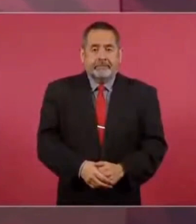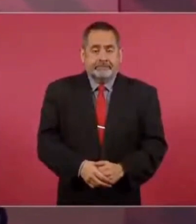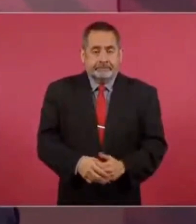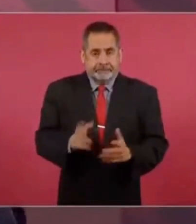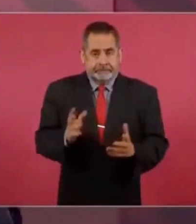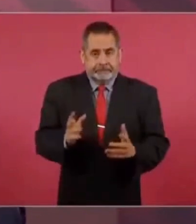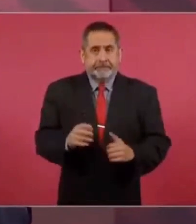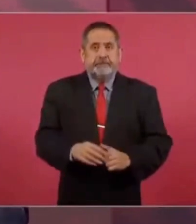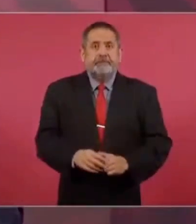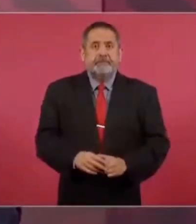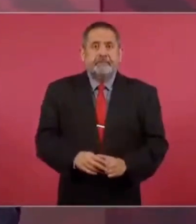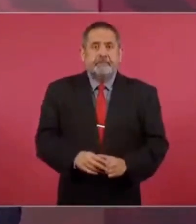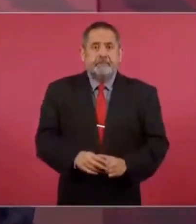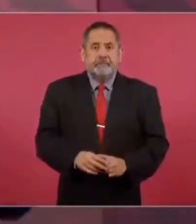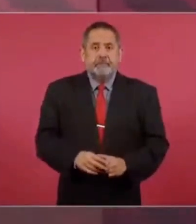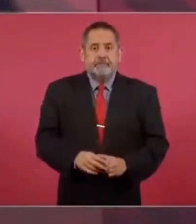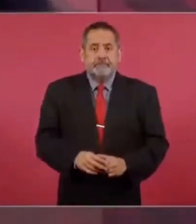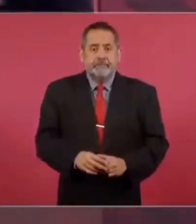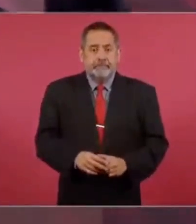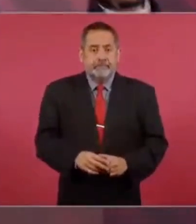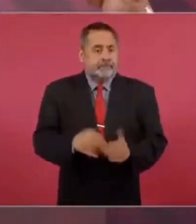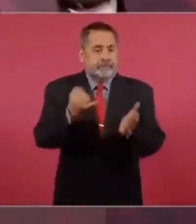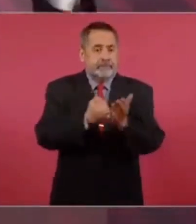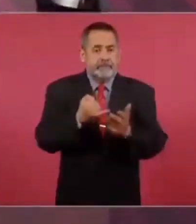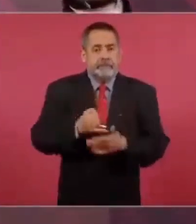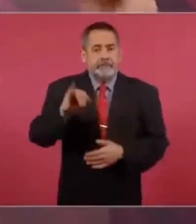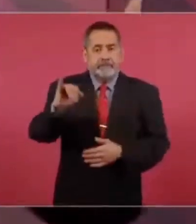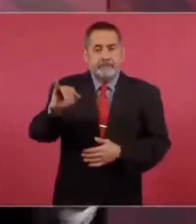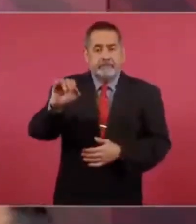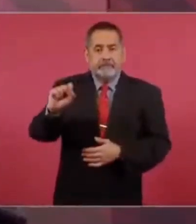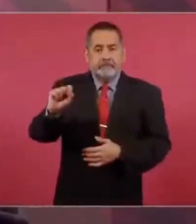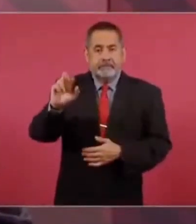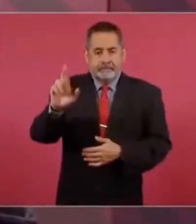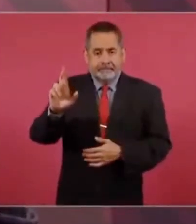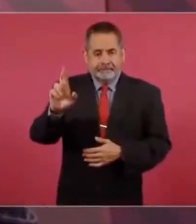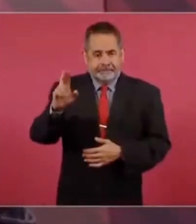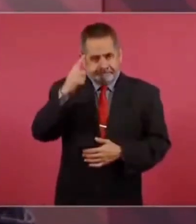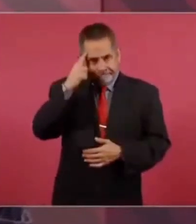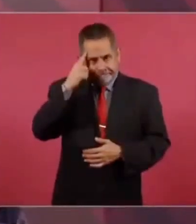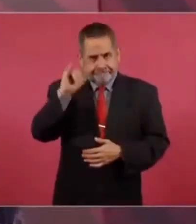Incluso el impuesto sobre la renta,